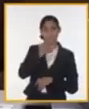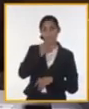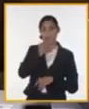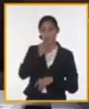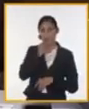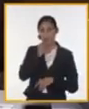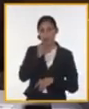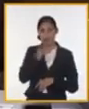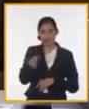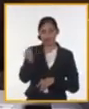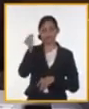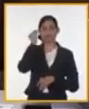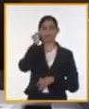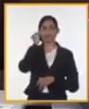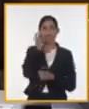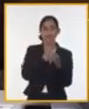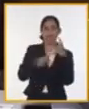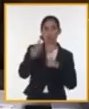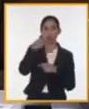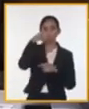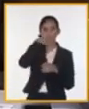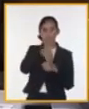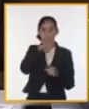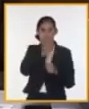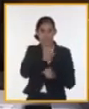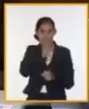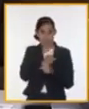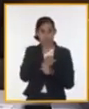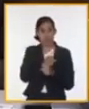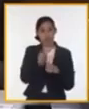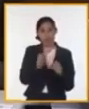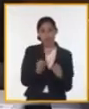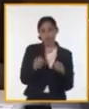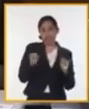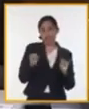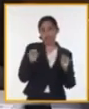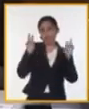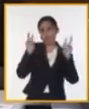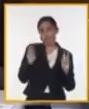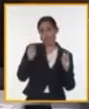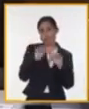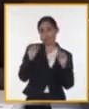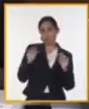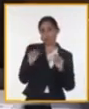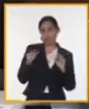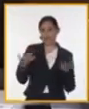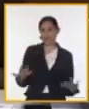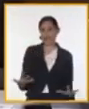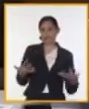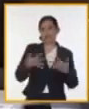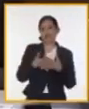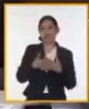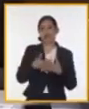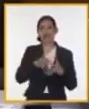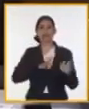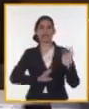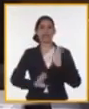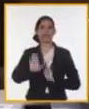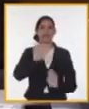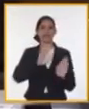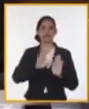razonar el papel que le corresponde en las tareas que están asociadas a la defensa de